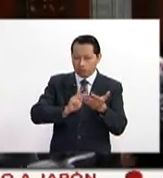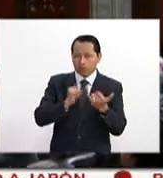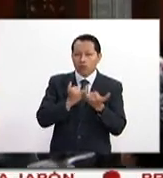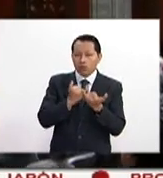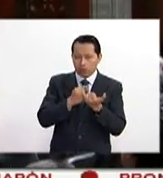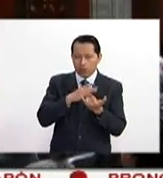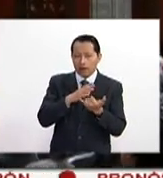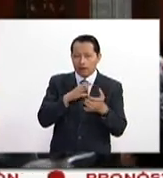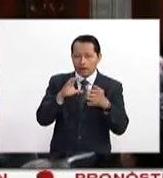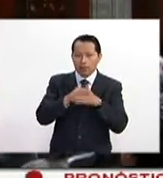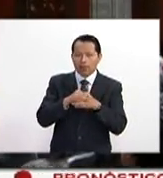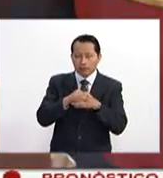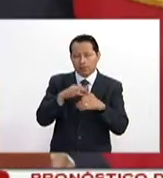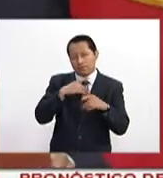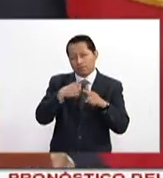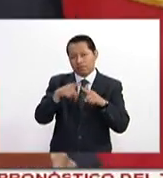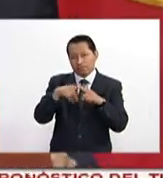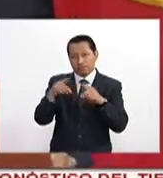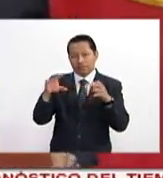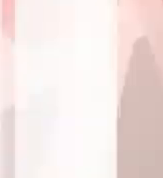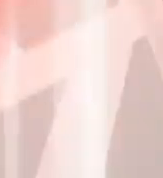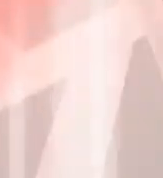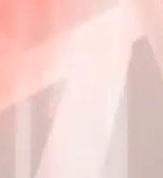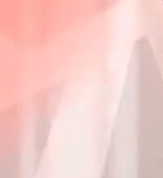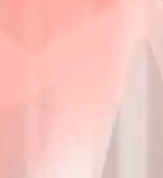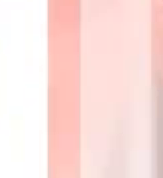nos une en la multilateralidad.